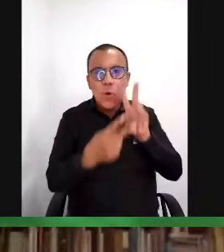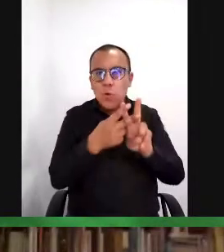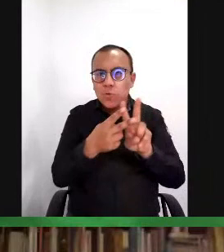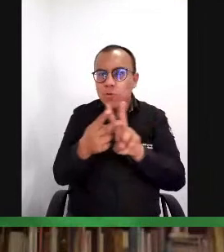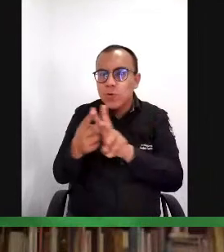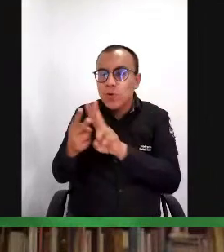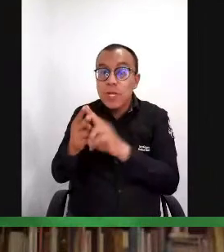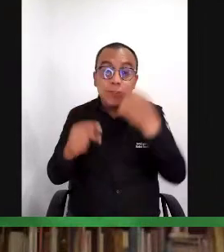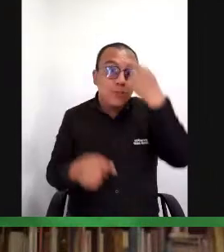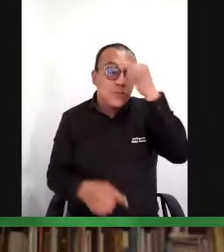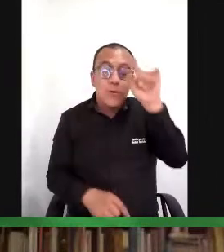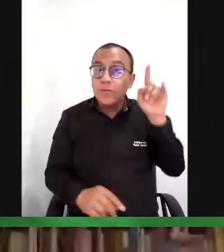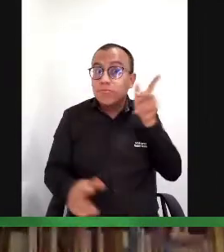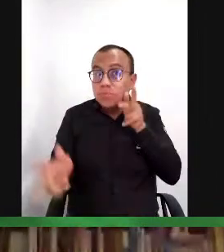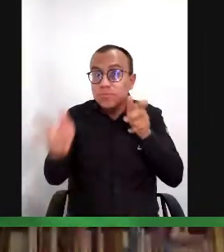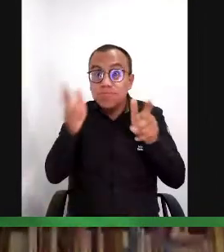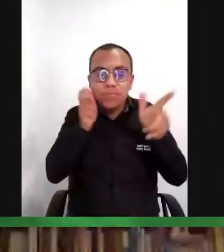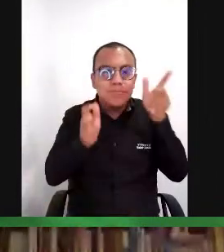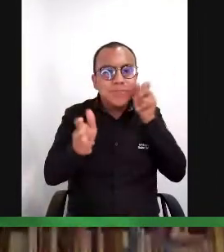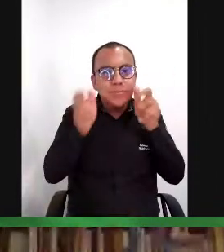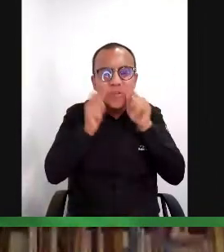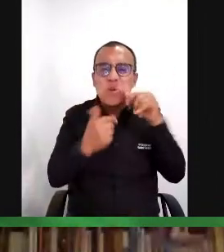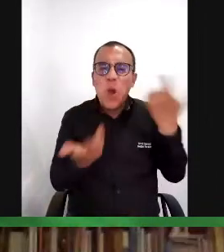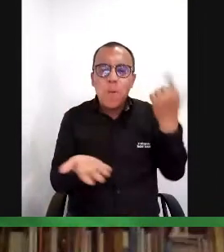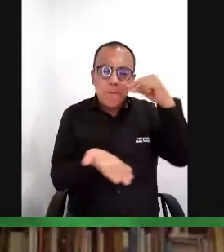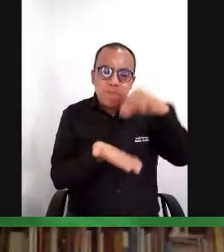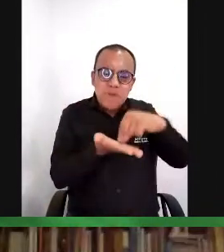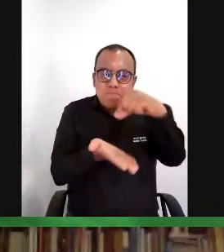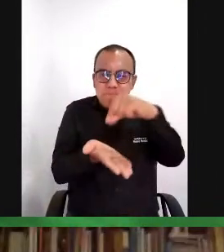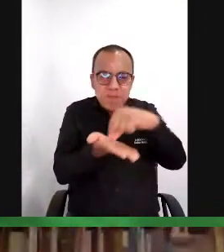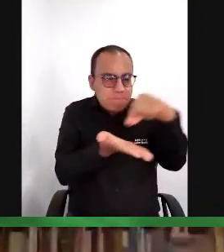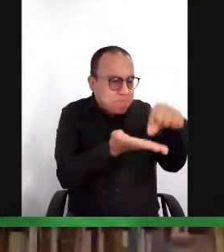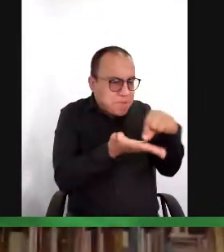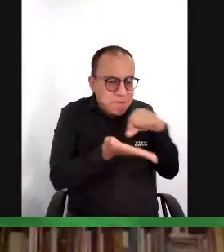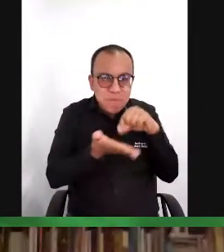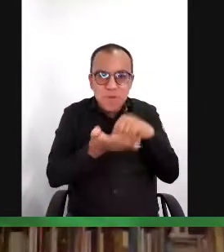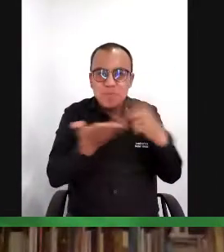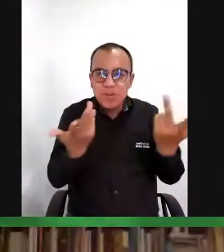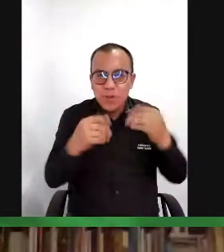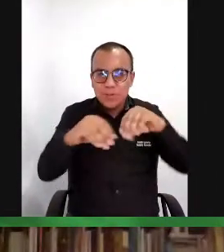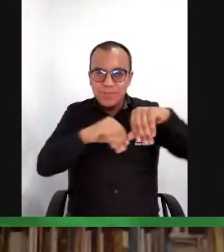querer innumerables veces mientras picoteaban cada centímetro de algún jardín.